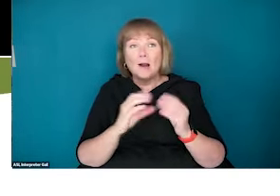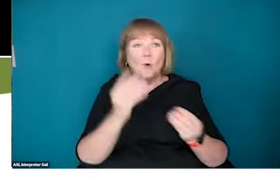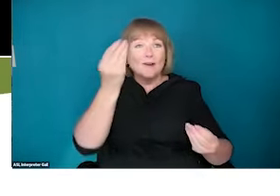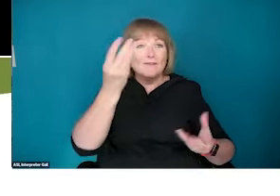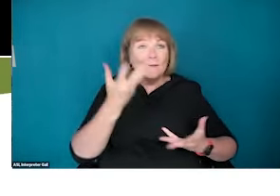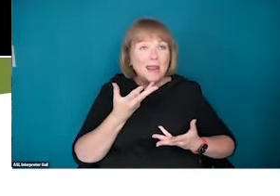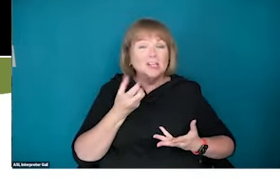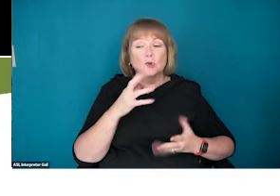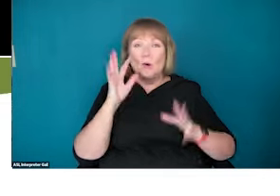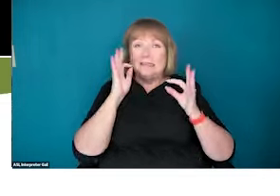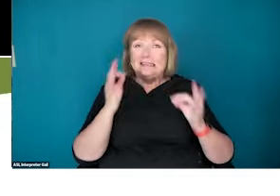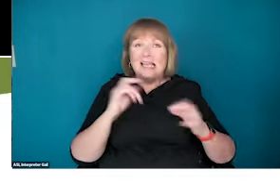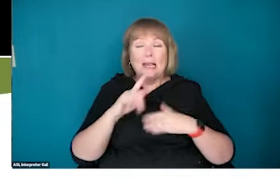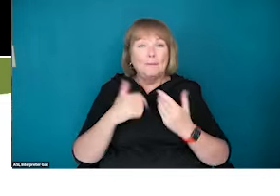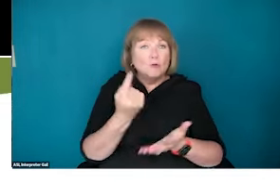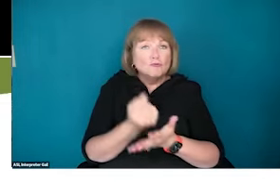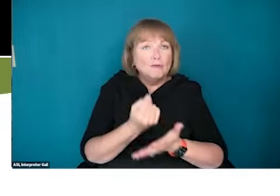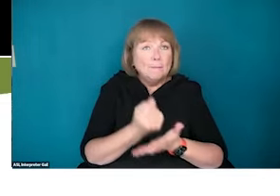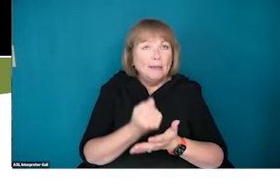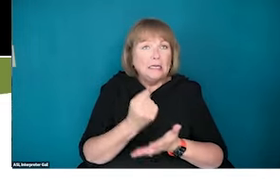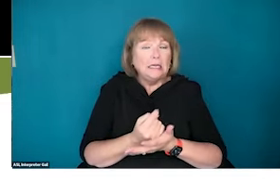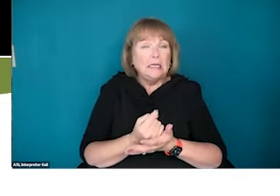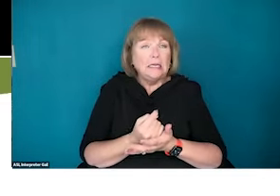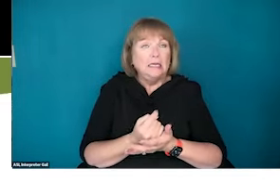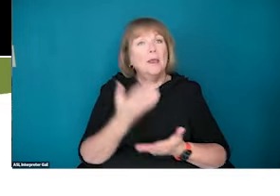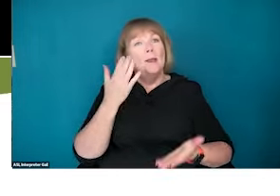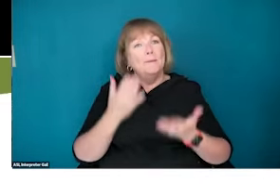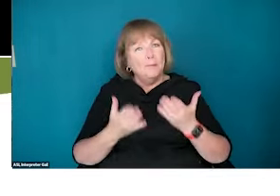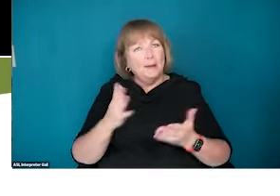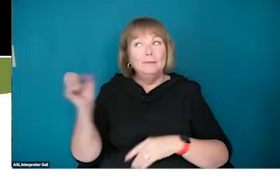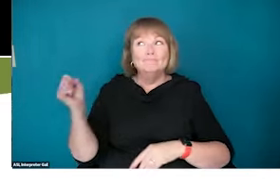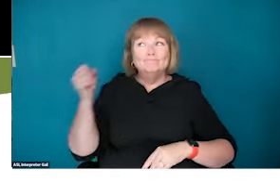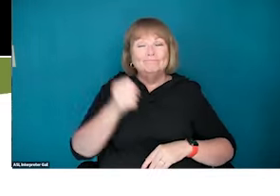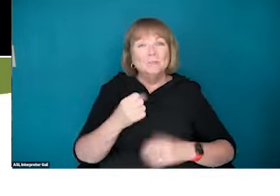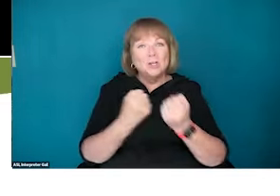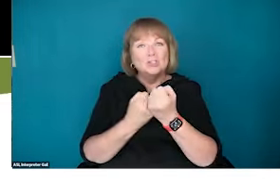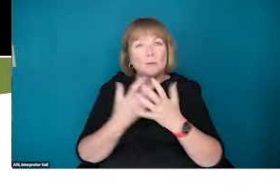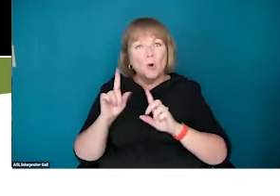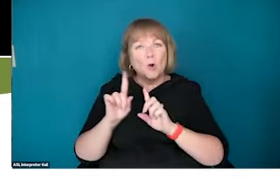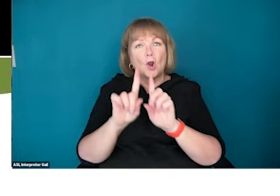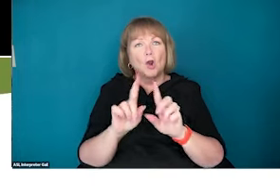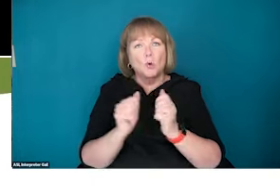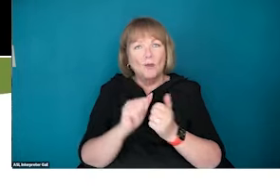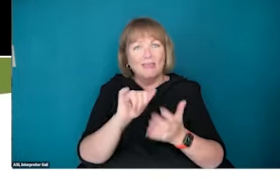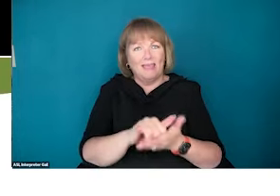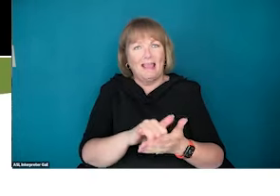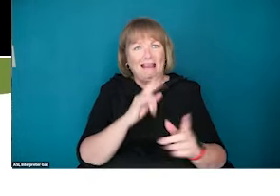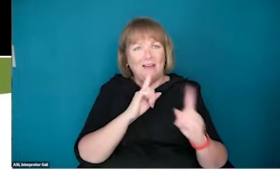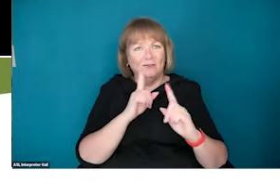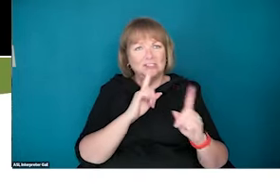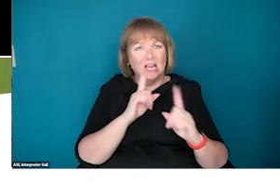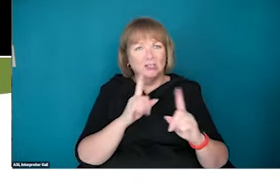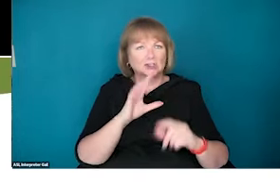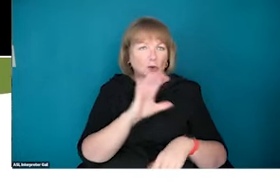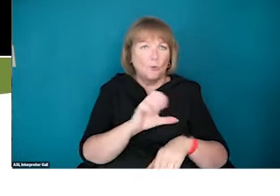tener el apoyo. Entonces, usted puede para usar el apoyo cuando usted lo necesita o para us no usar